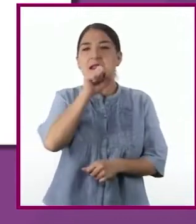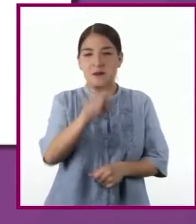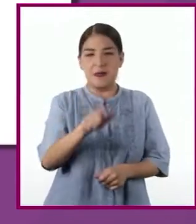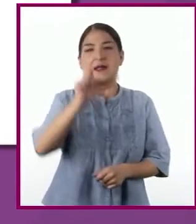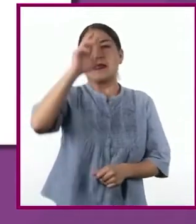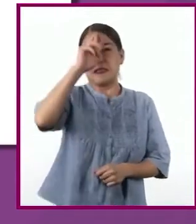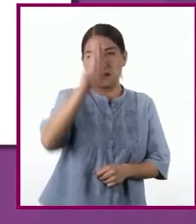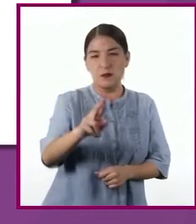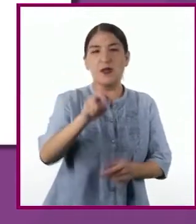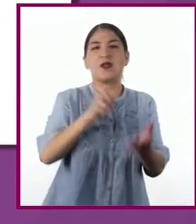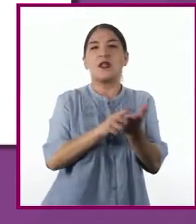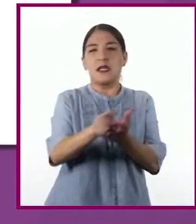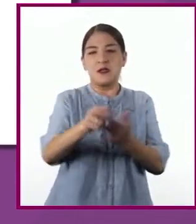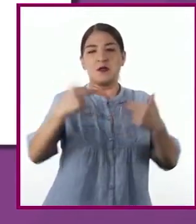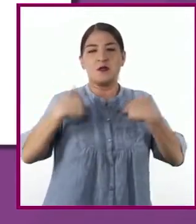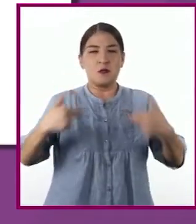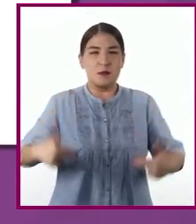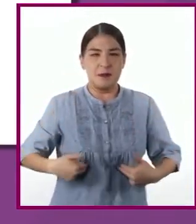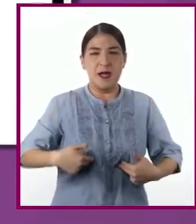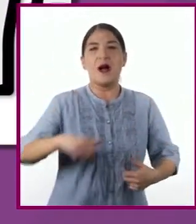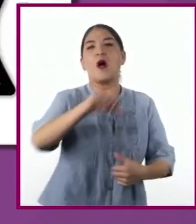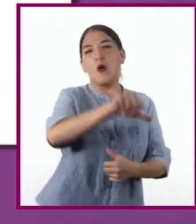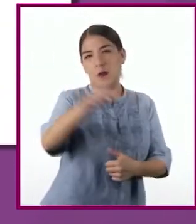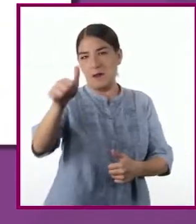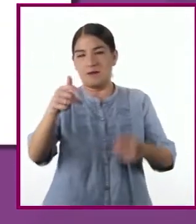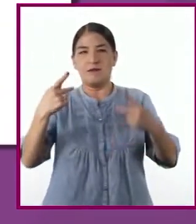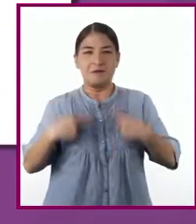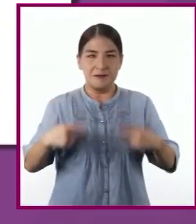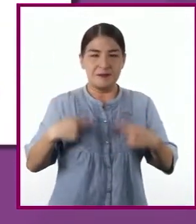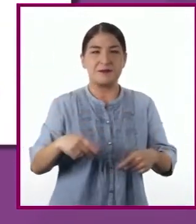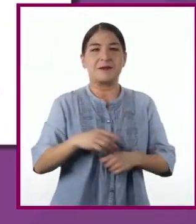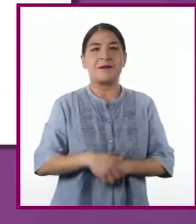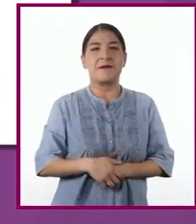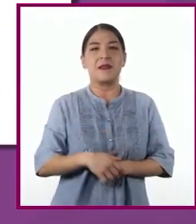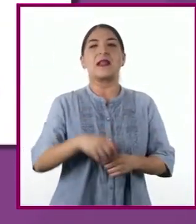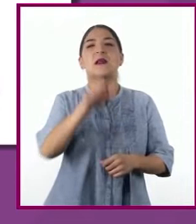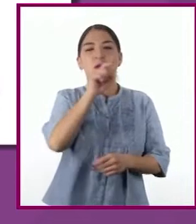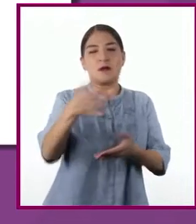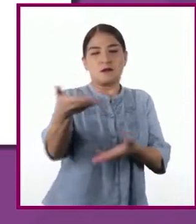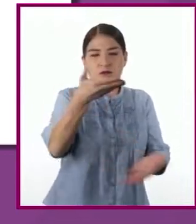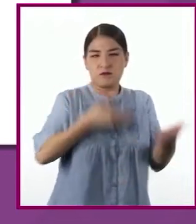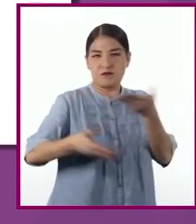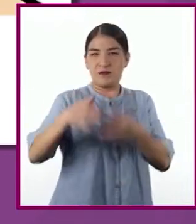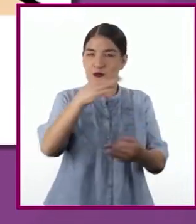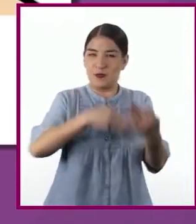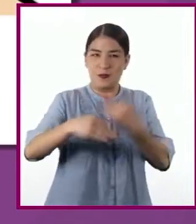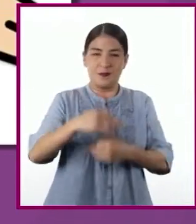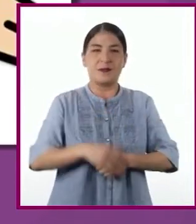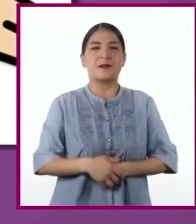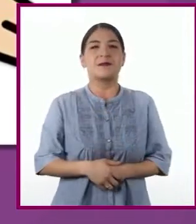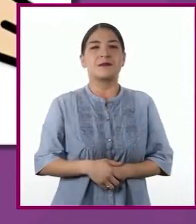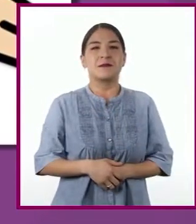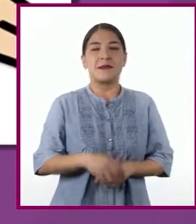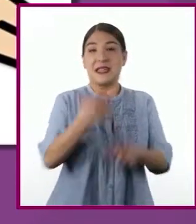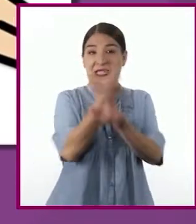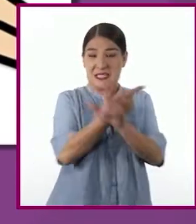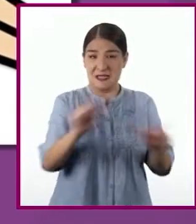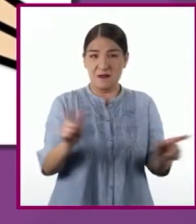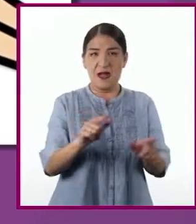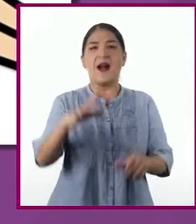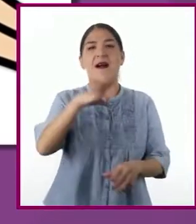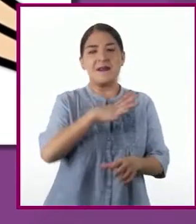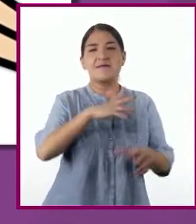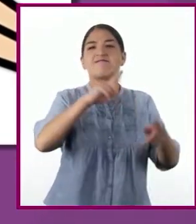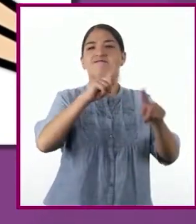el respeto a los derechos humanos de los demás y el bien común. La libertad tiene